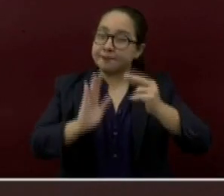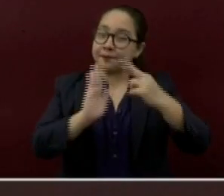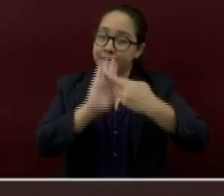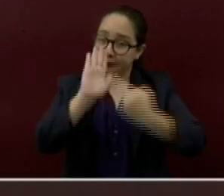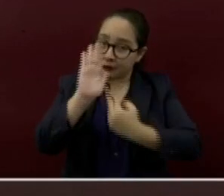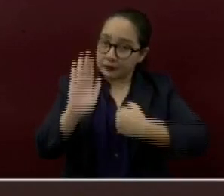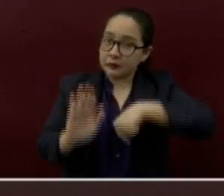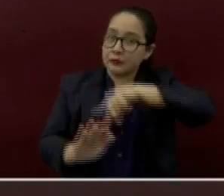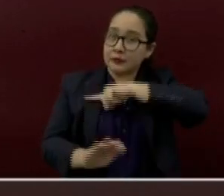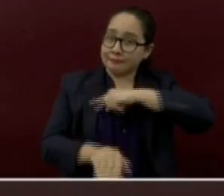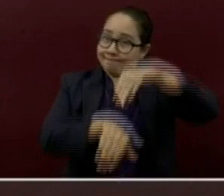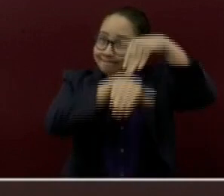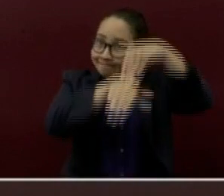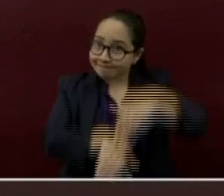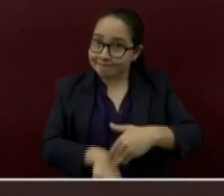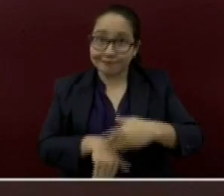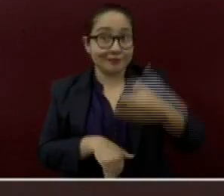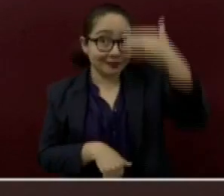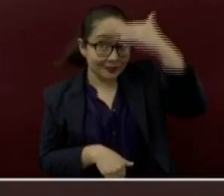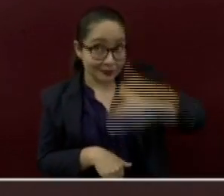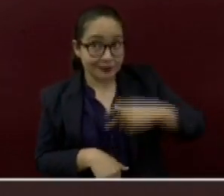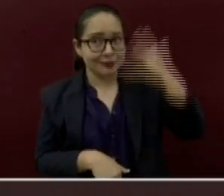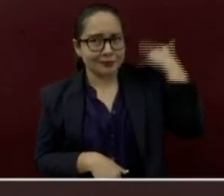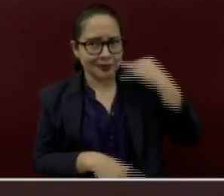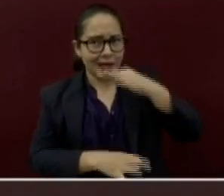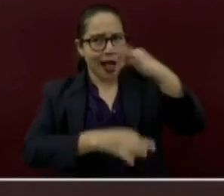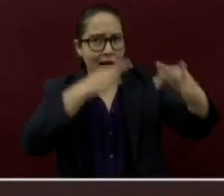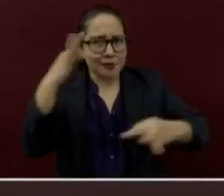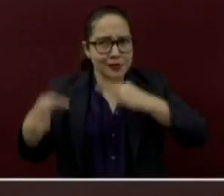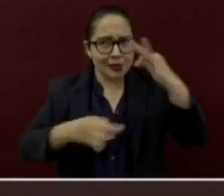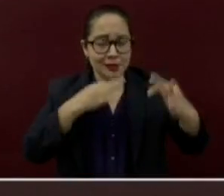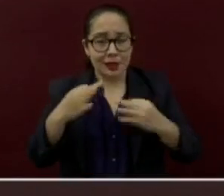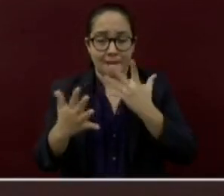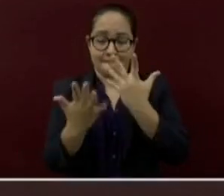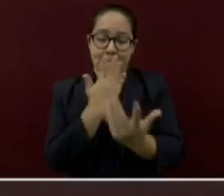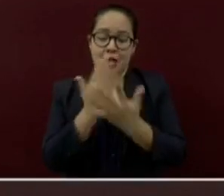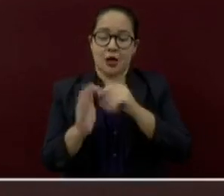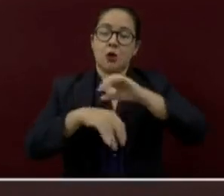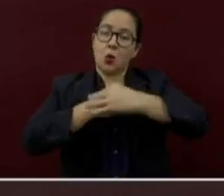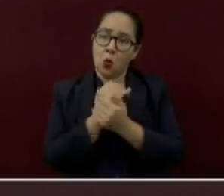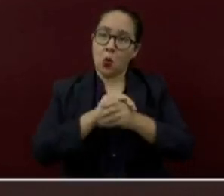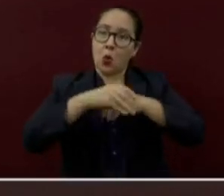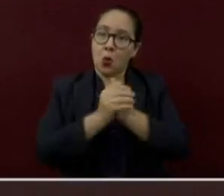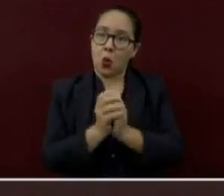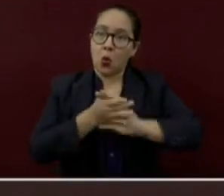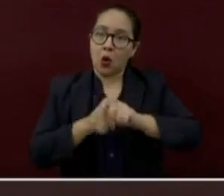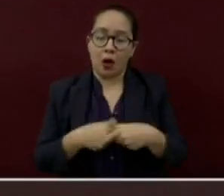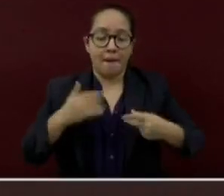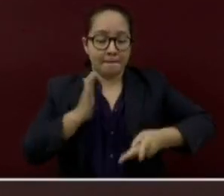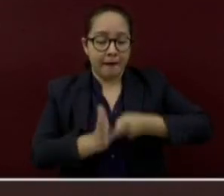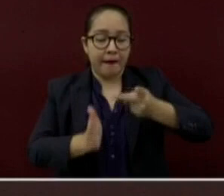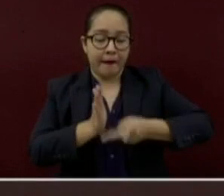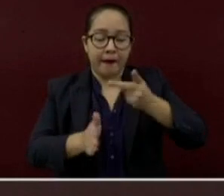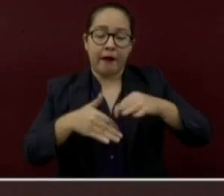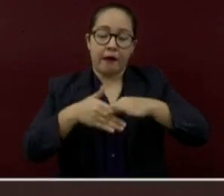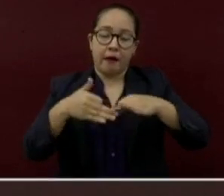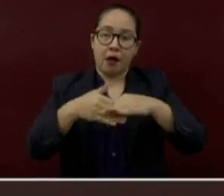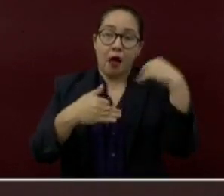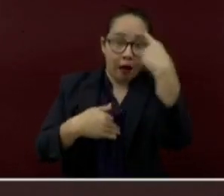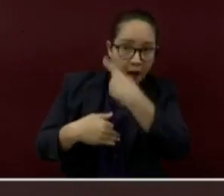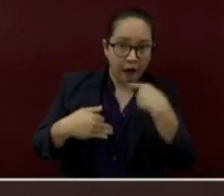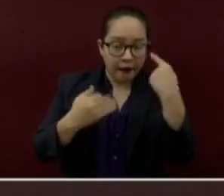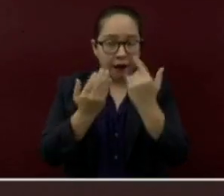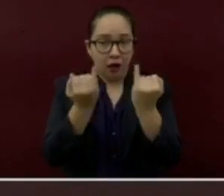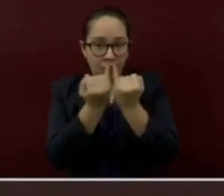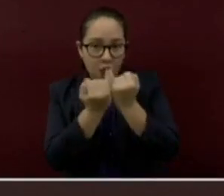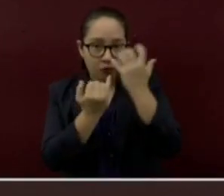tanto hemos difundido lavado frecuente de manos de cara la